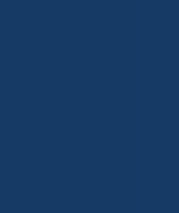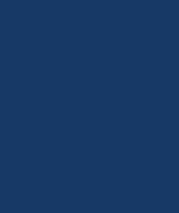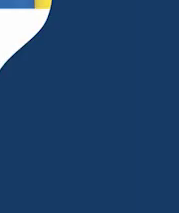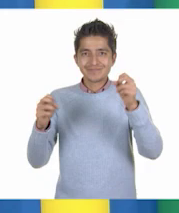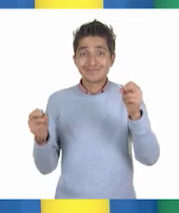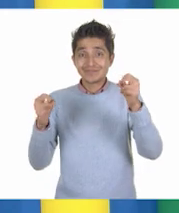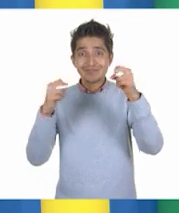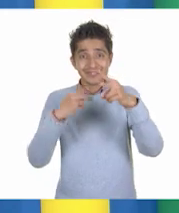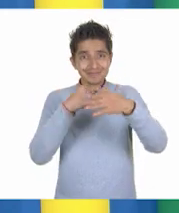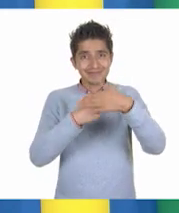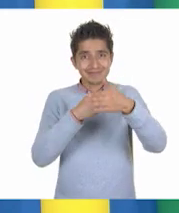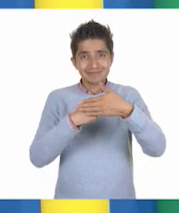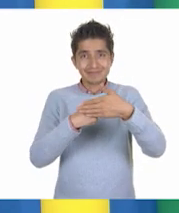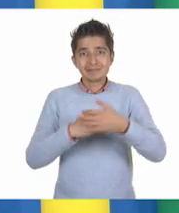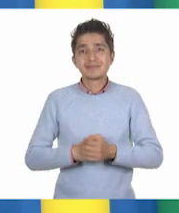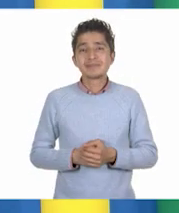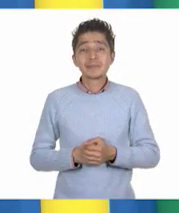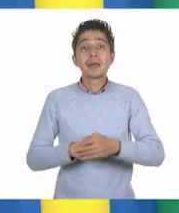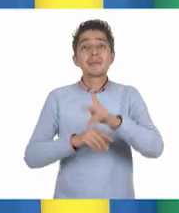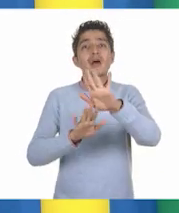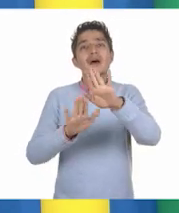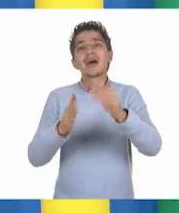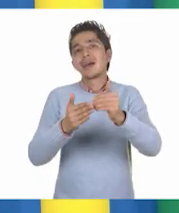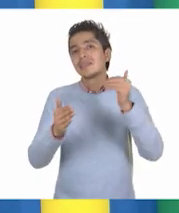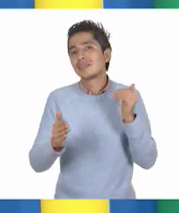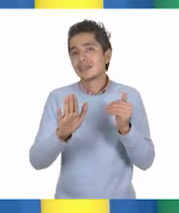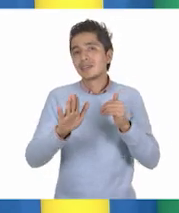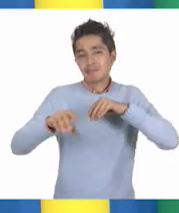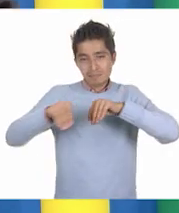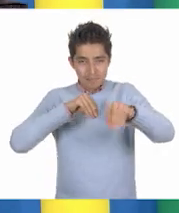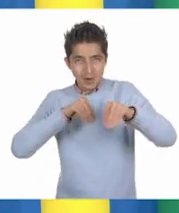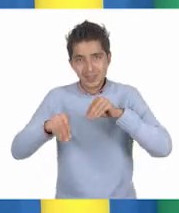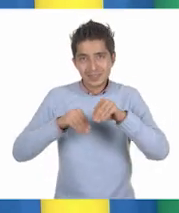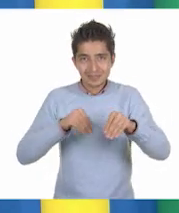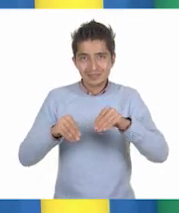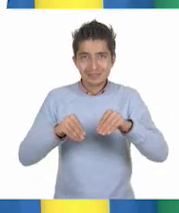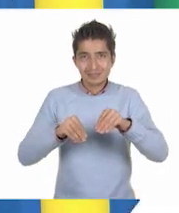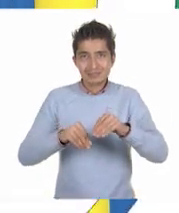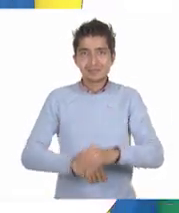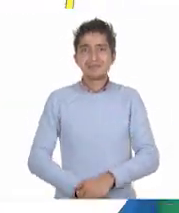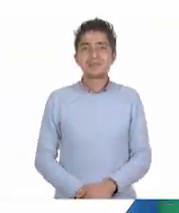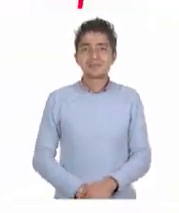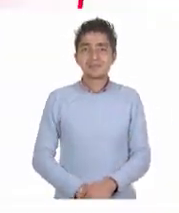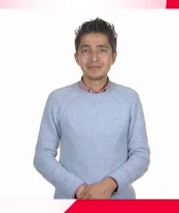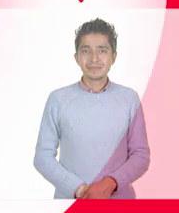Nos vemos hasta la próxima. Pero antes, a movernos un poco.